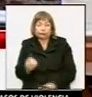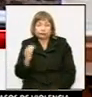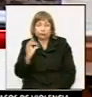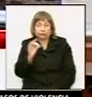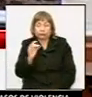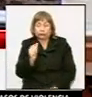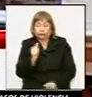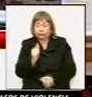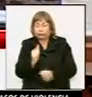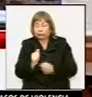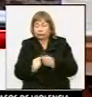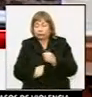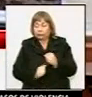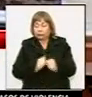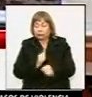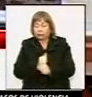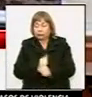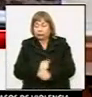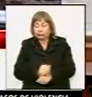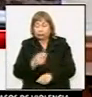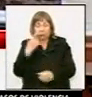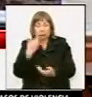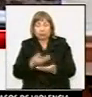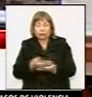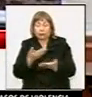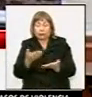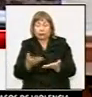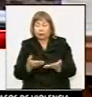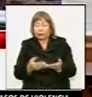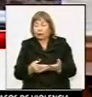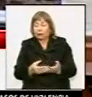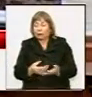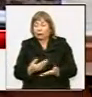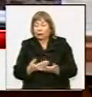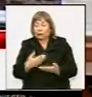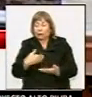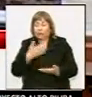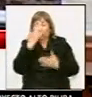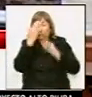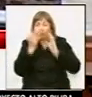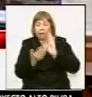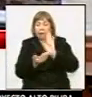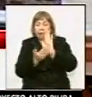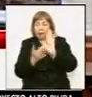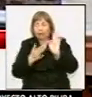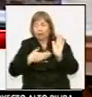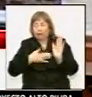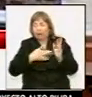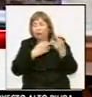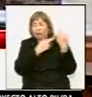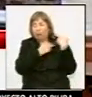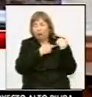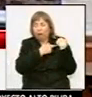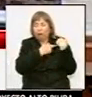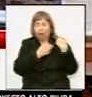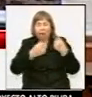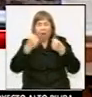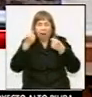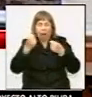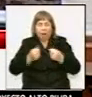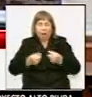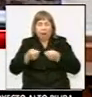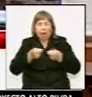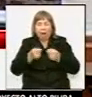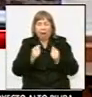ministerio. Pero yo estoy acá para dar la cara, porque mi responsabilidad es principalmente tomar